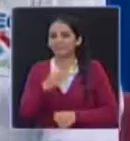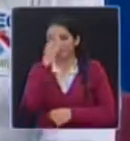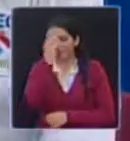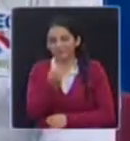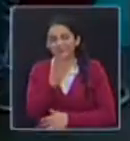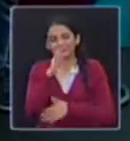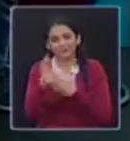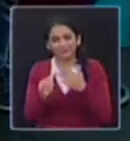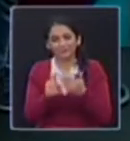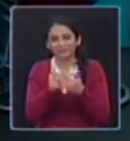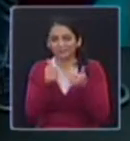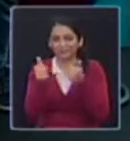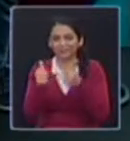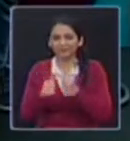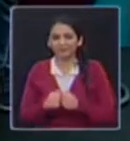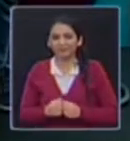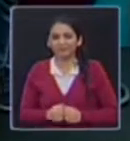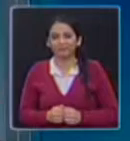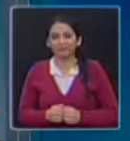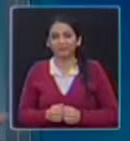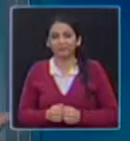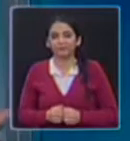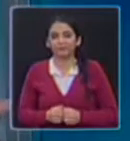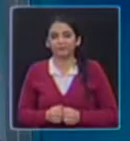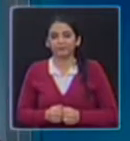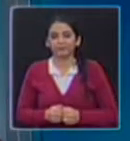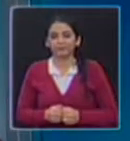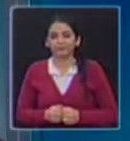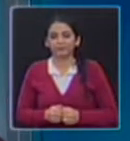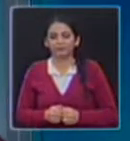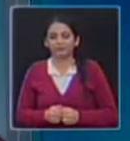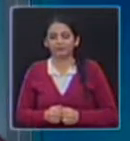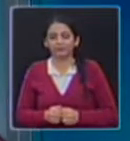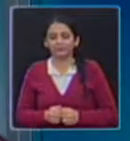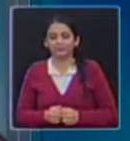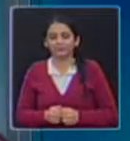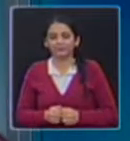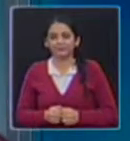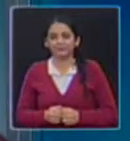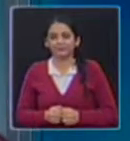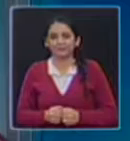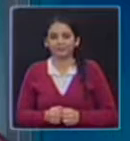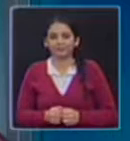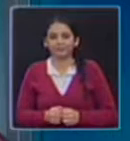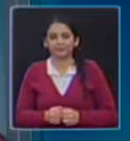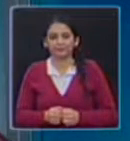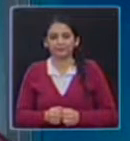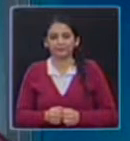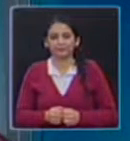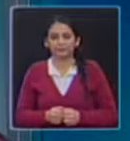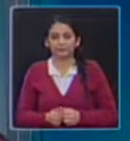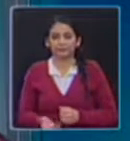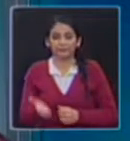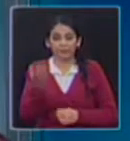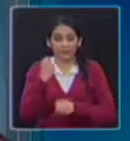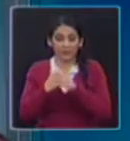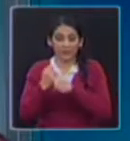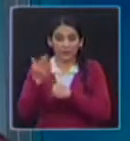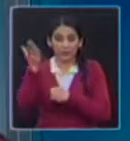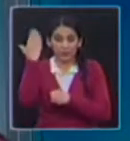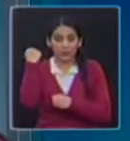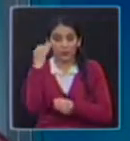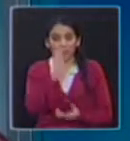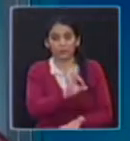días. Bueno, usted declinó su candidatura, Paul, a la presidencia de la República el año pasado, y una de